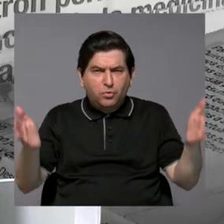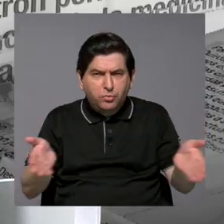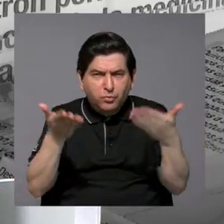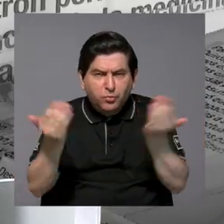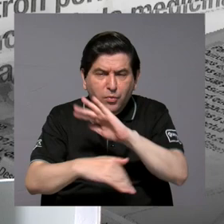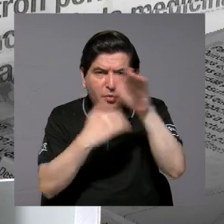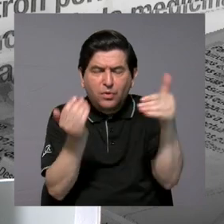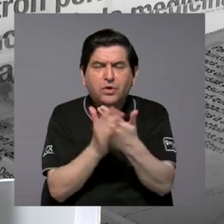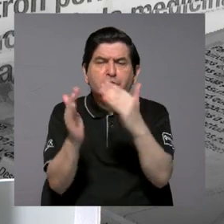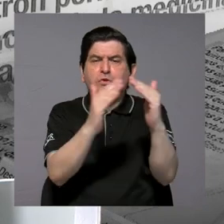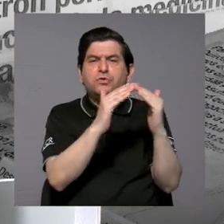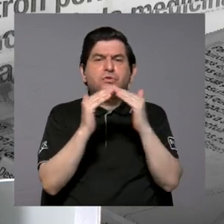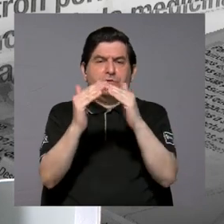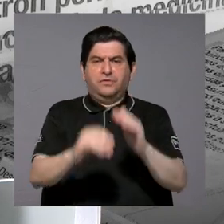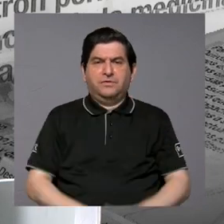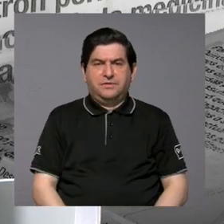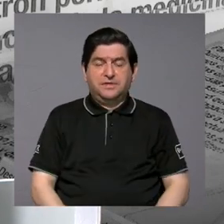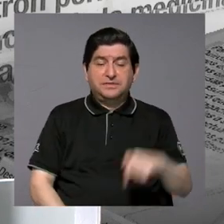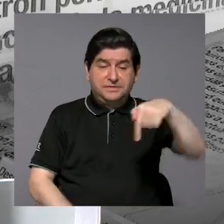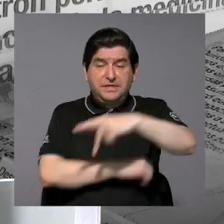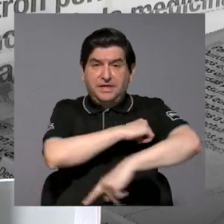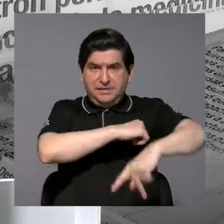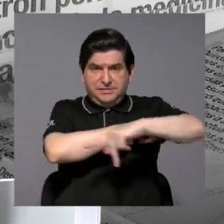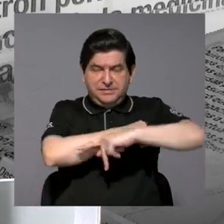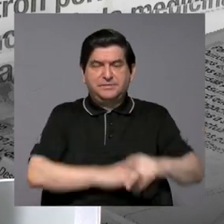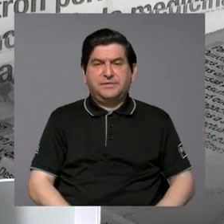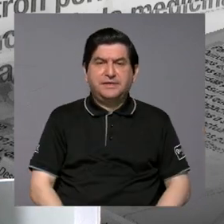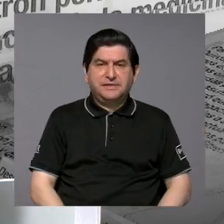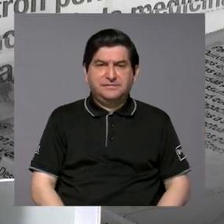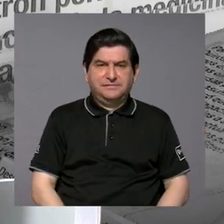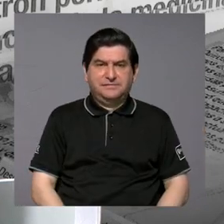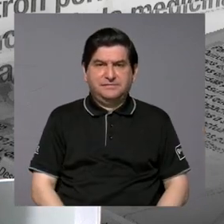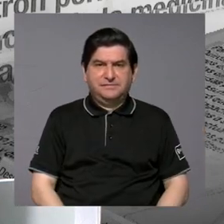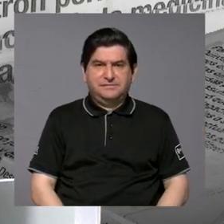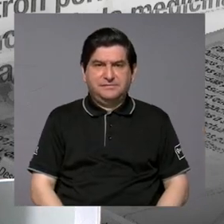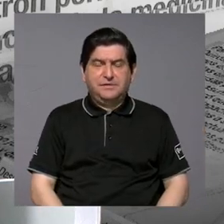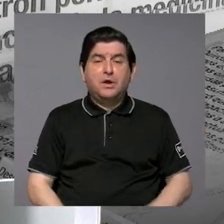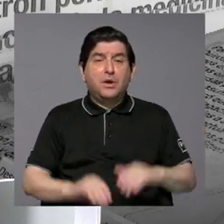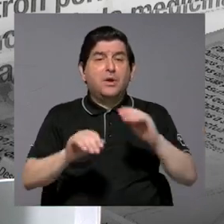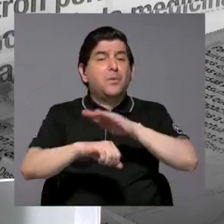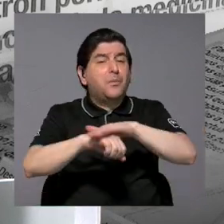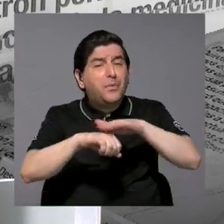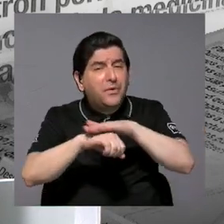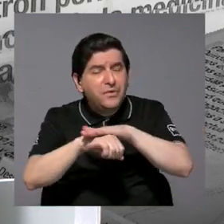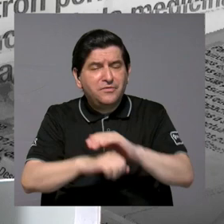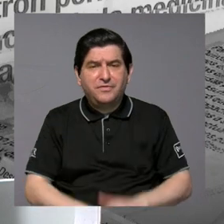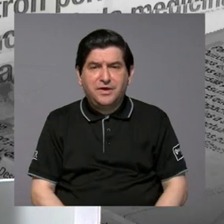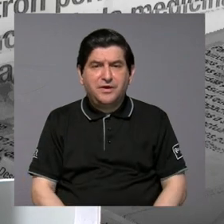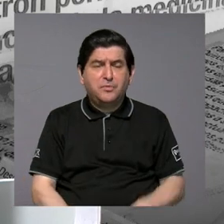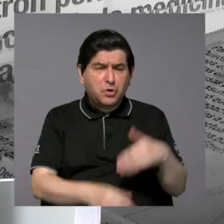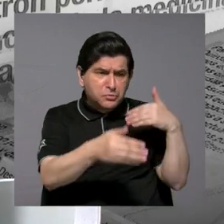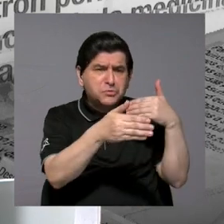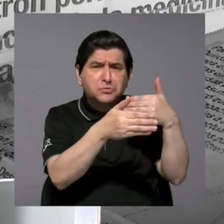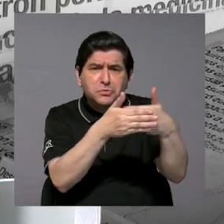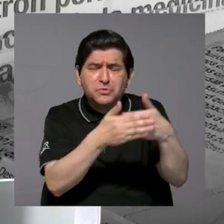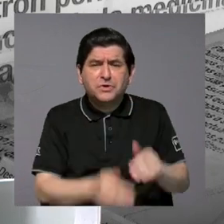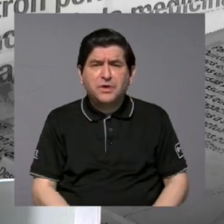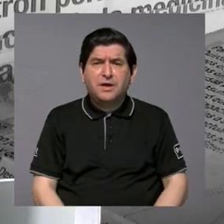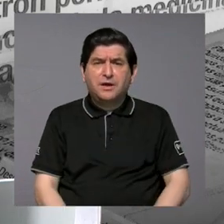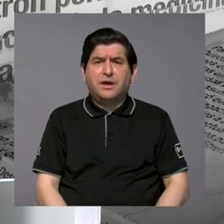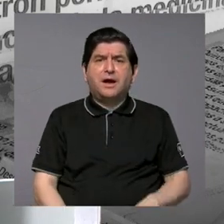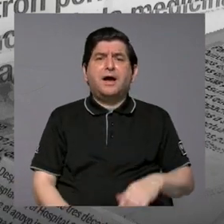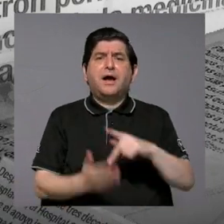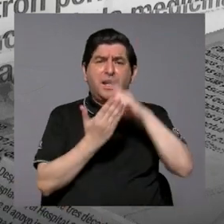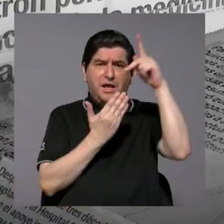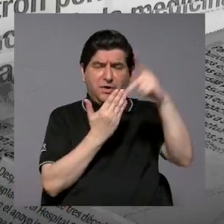insto a toda la comunidades del país a lo largo y a lo ancho de que por favor se acerquen